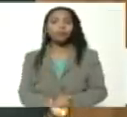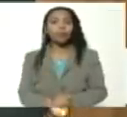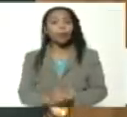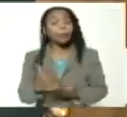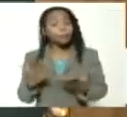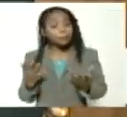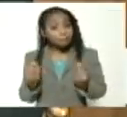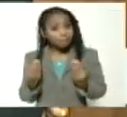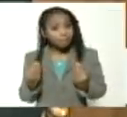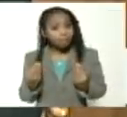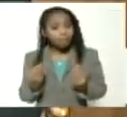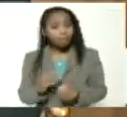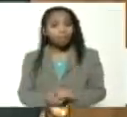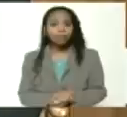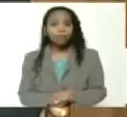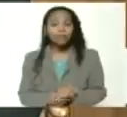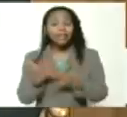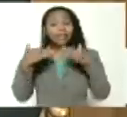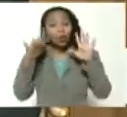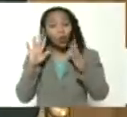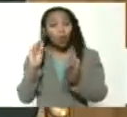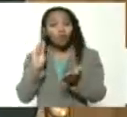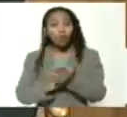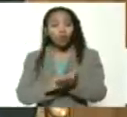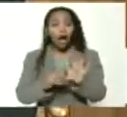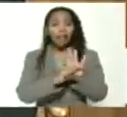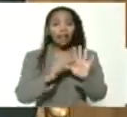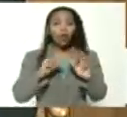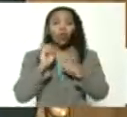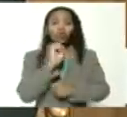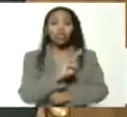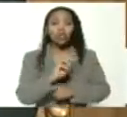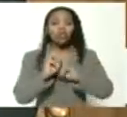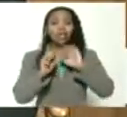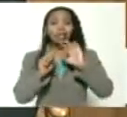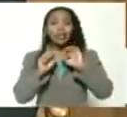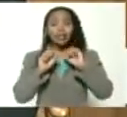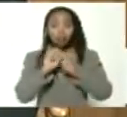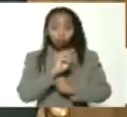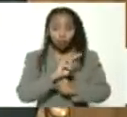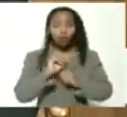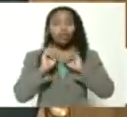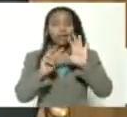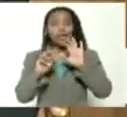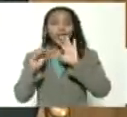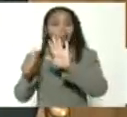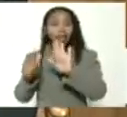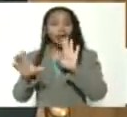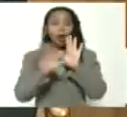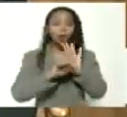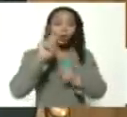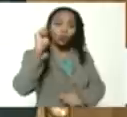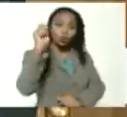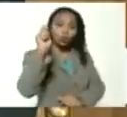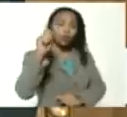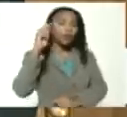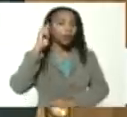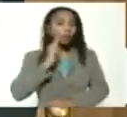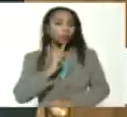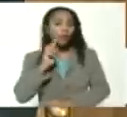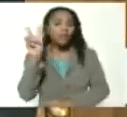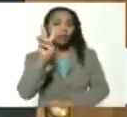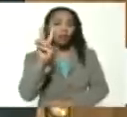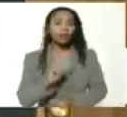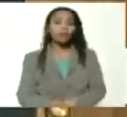tanto, según lo estipulado en el artículo 276 de la Constitución de la República Bolivariana de